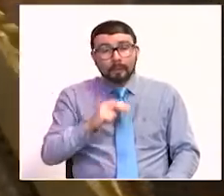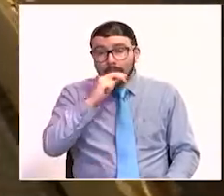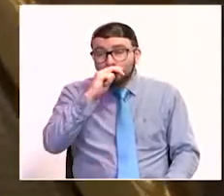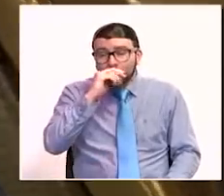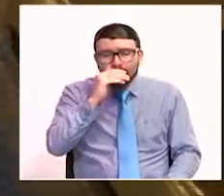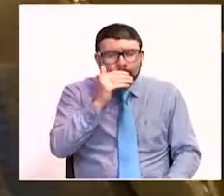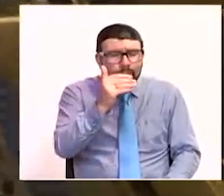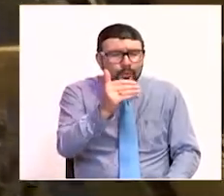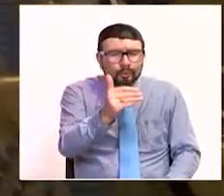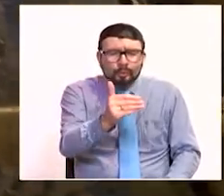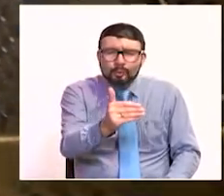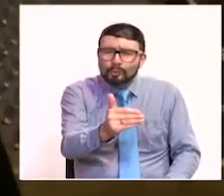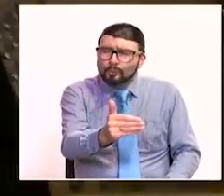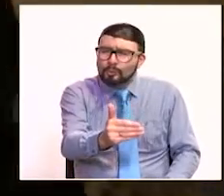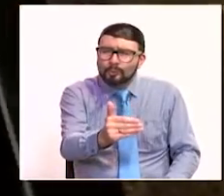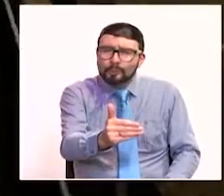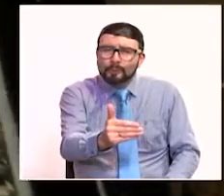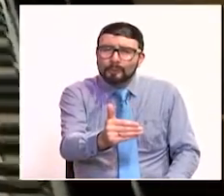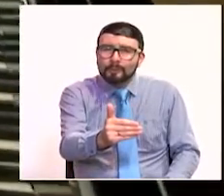Niño